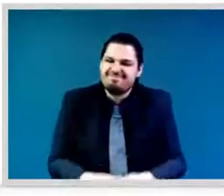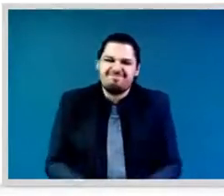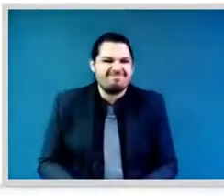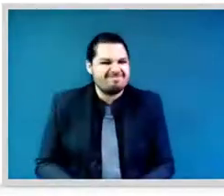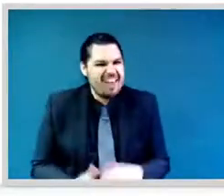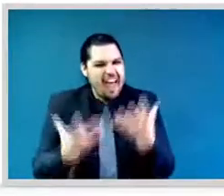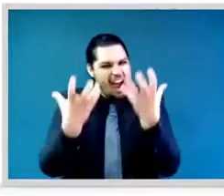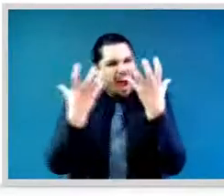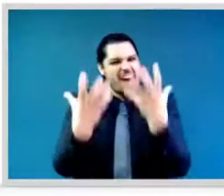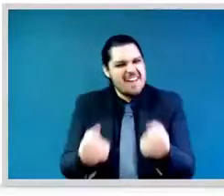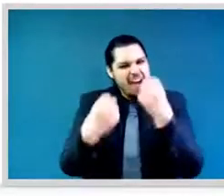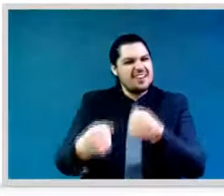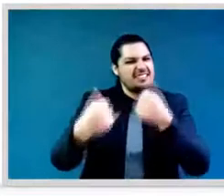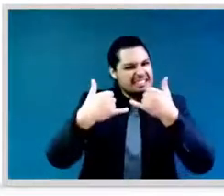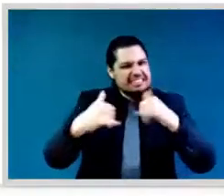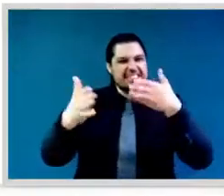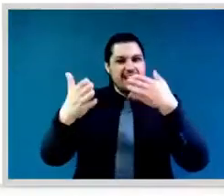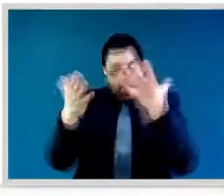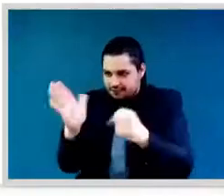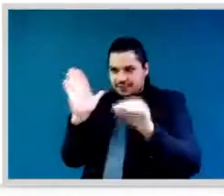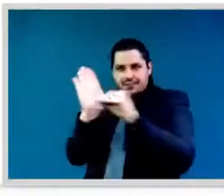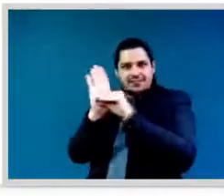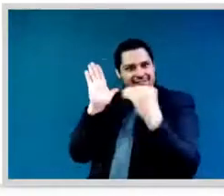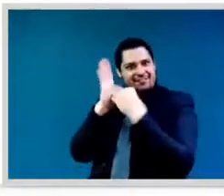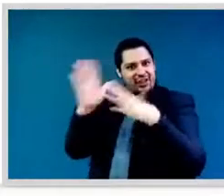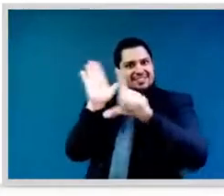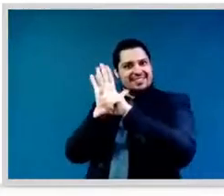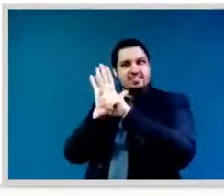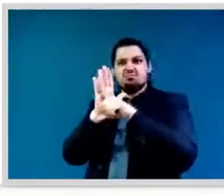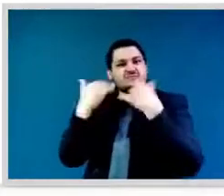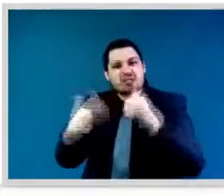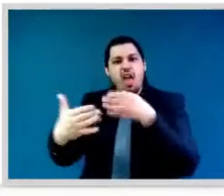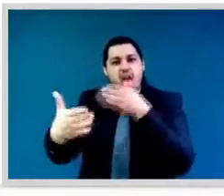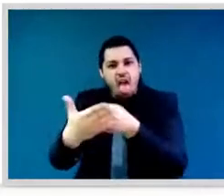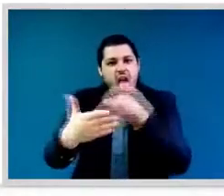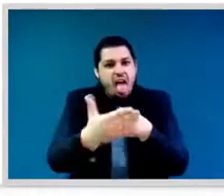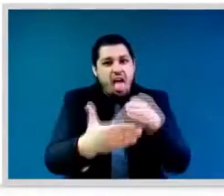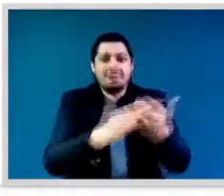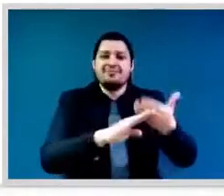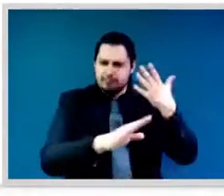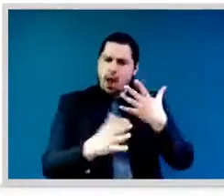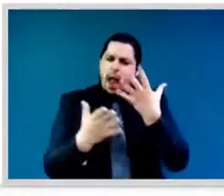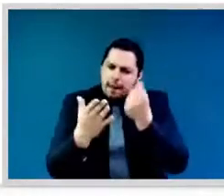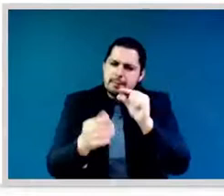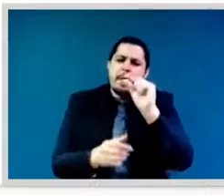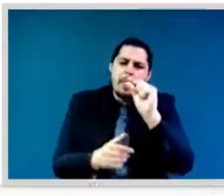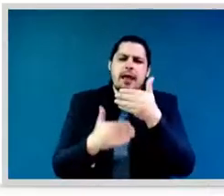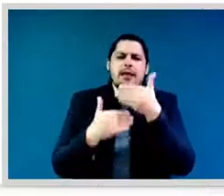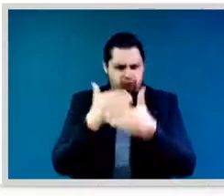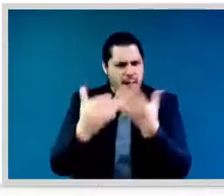muchos años íbamos señalando, que hay avances, sí lo he sabido, pero el siglo XXI